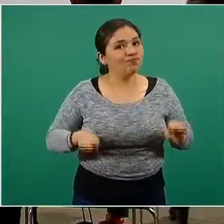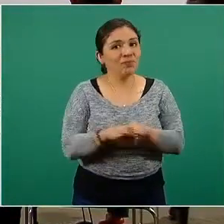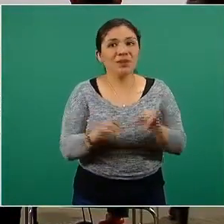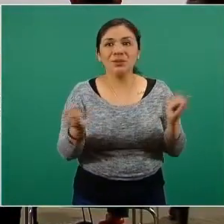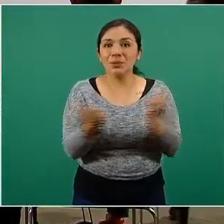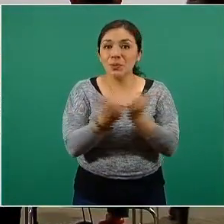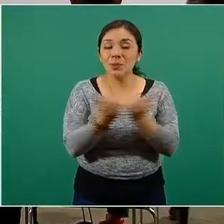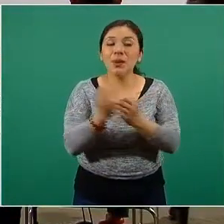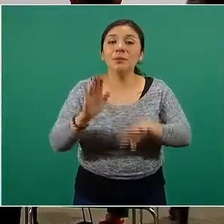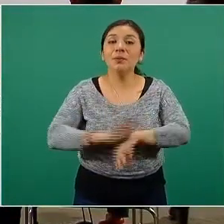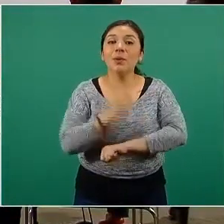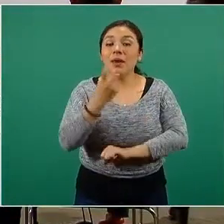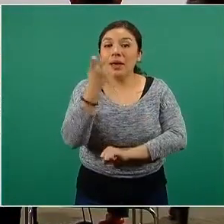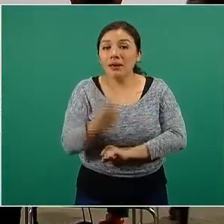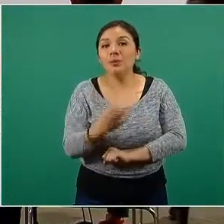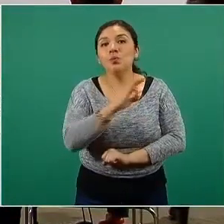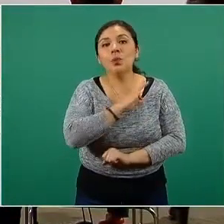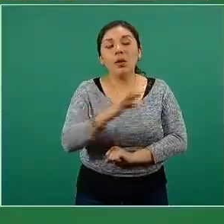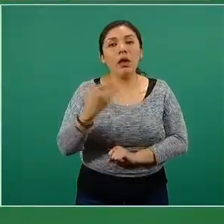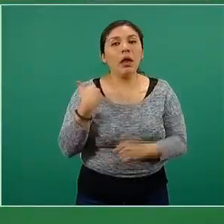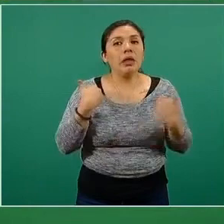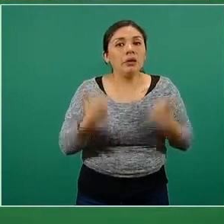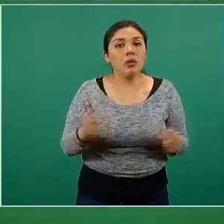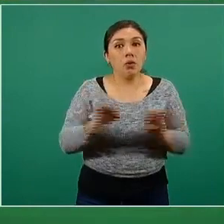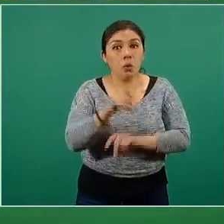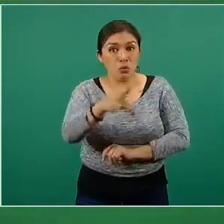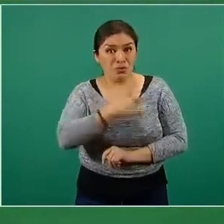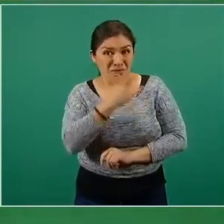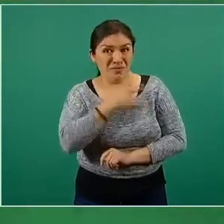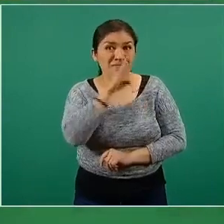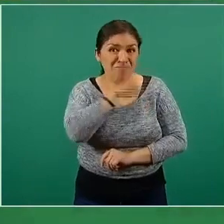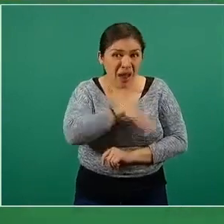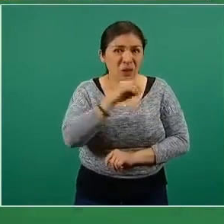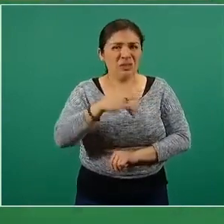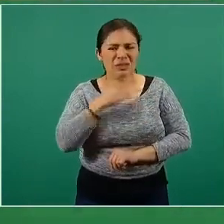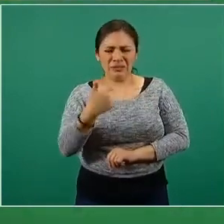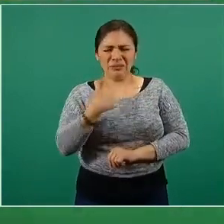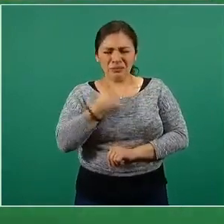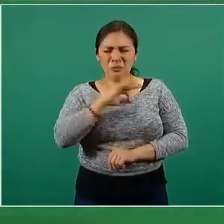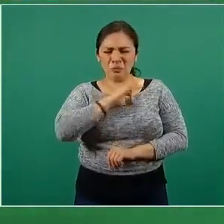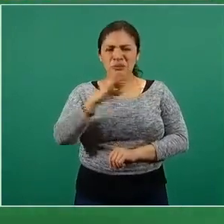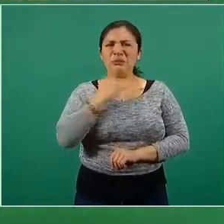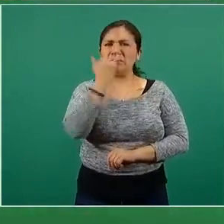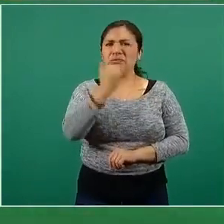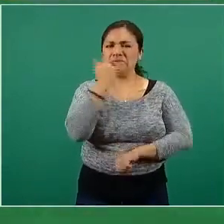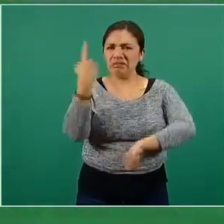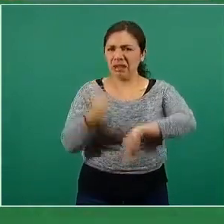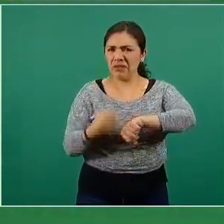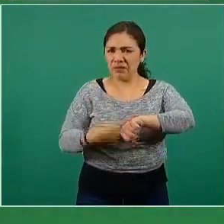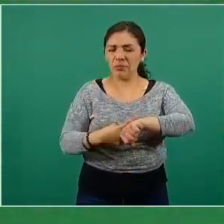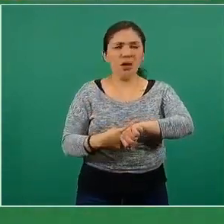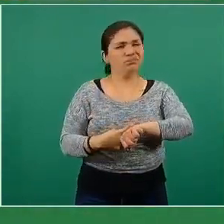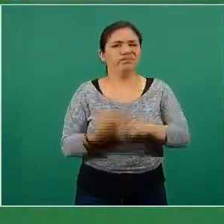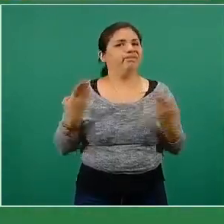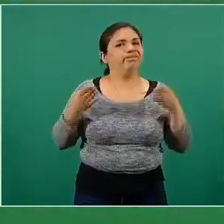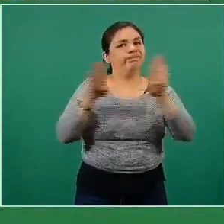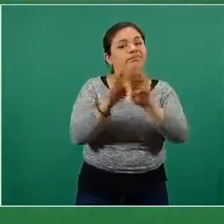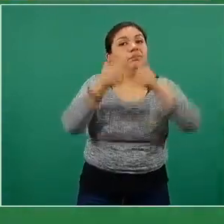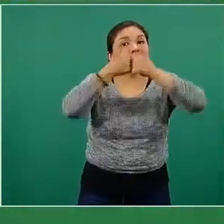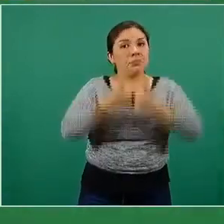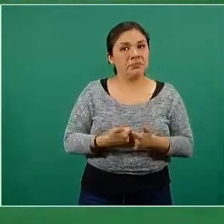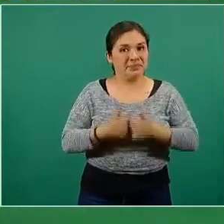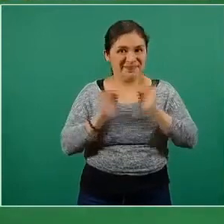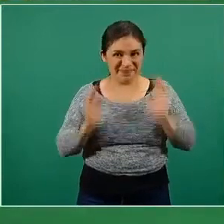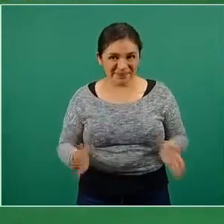también. ¿Por qué? Porque eso nos habla de que si yo me siento mal o siento que estoy enfermo, en ese momento hago mi resguardo. Hay